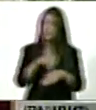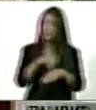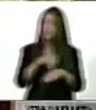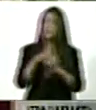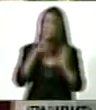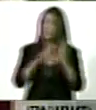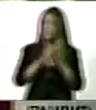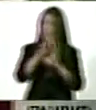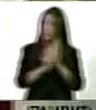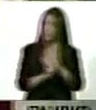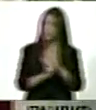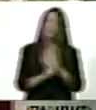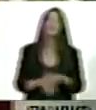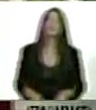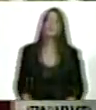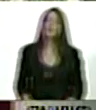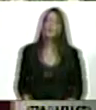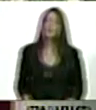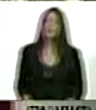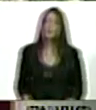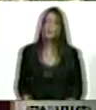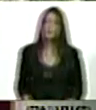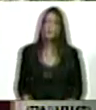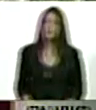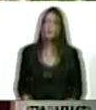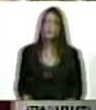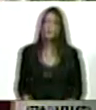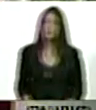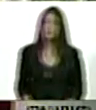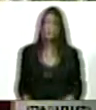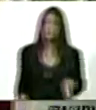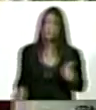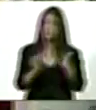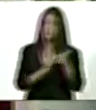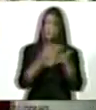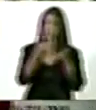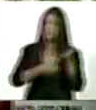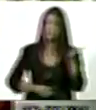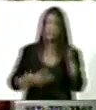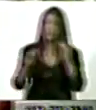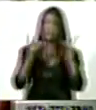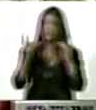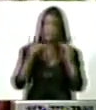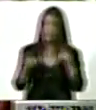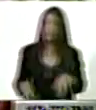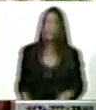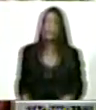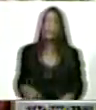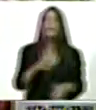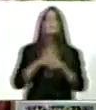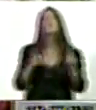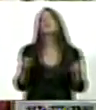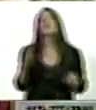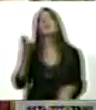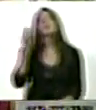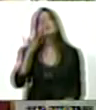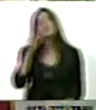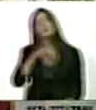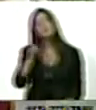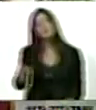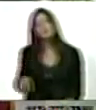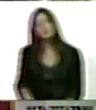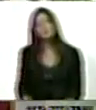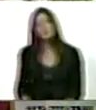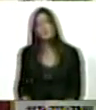darse esto, estaría dentro de uno de los puntos del documento del diálogo, ¿no? Ahora, quisiera saber